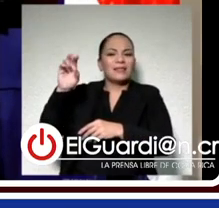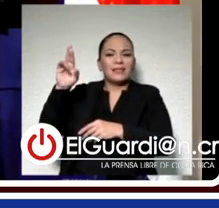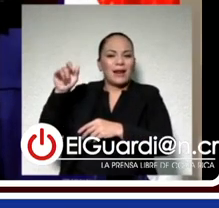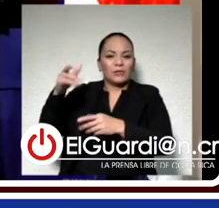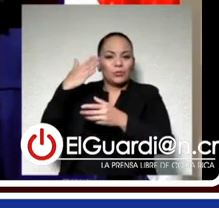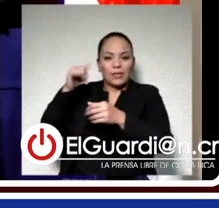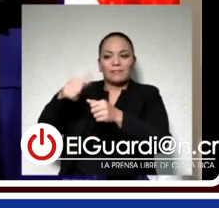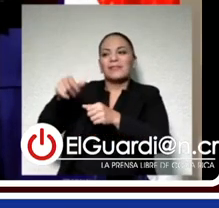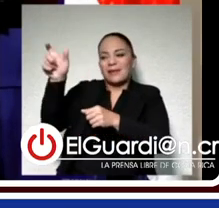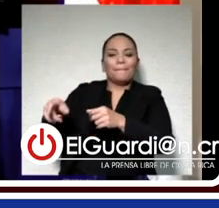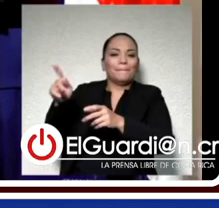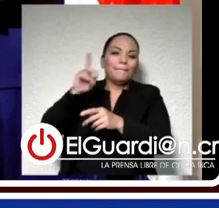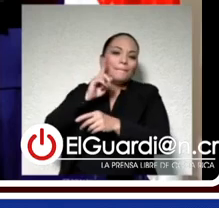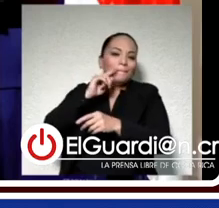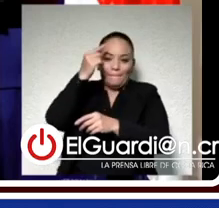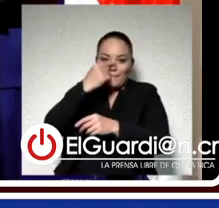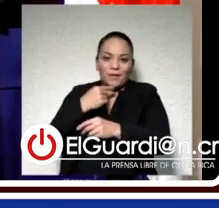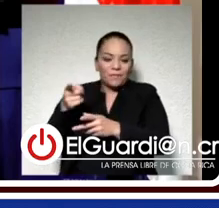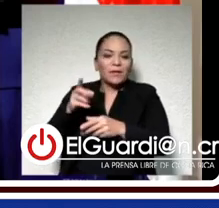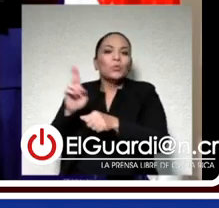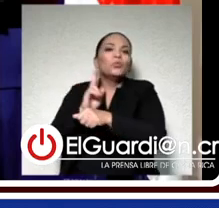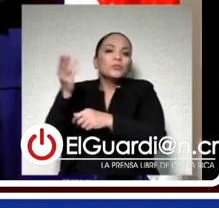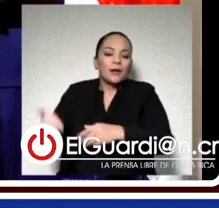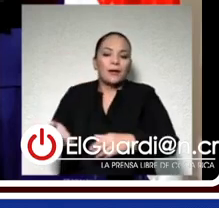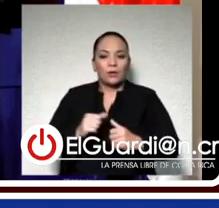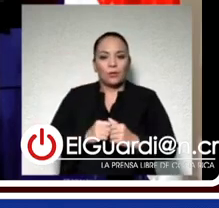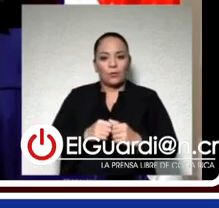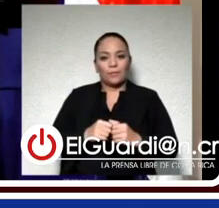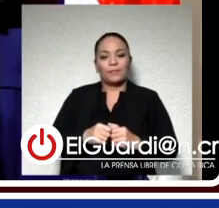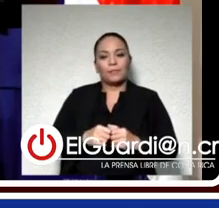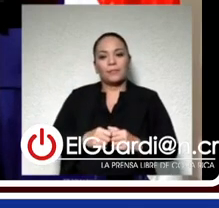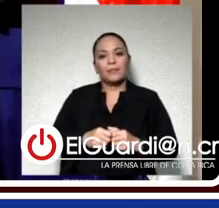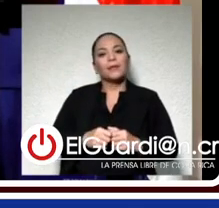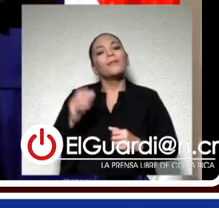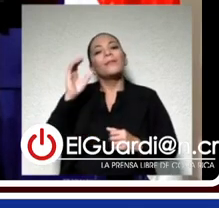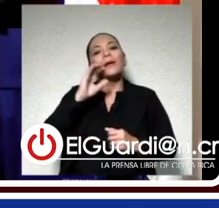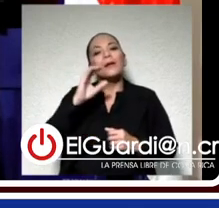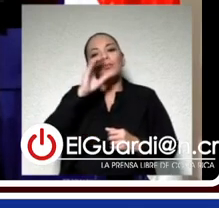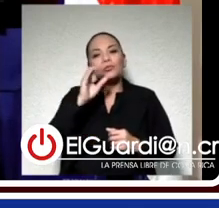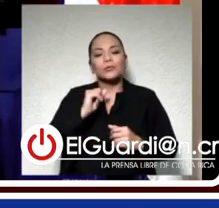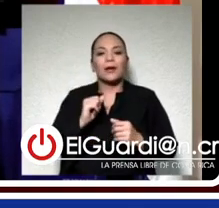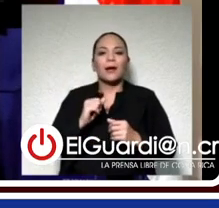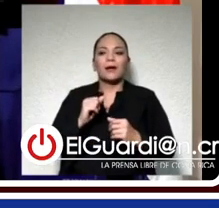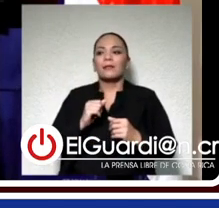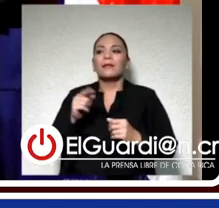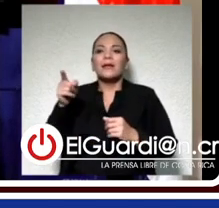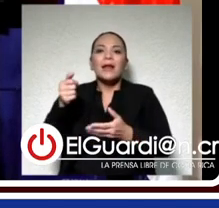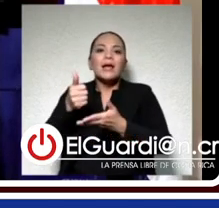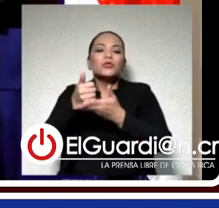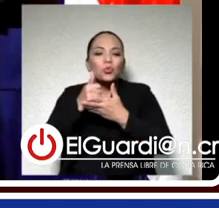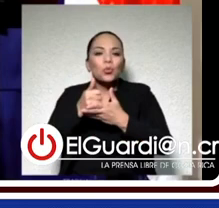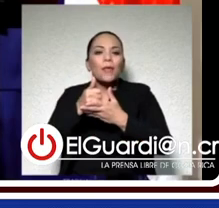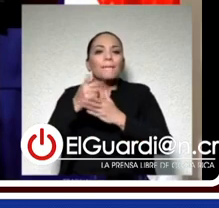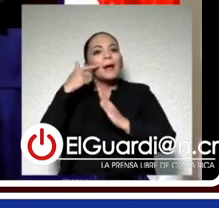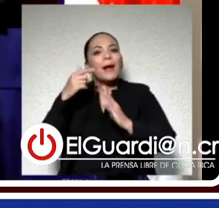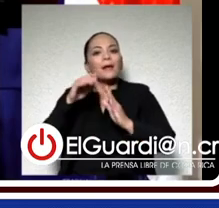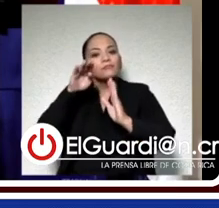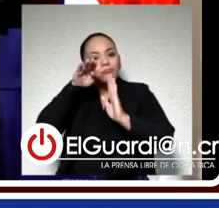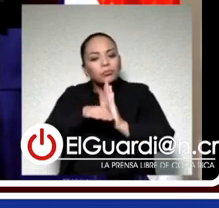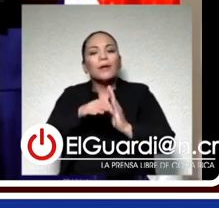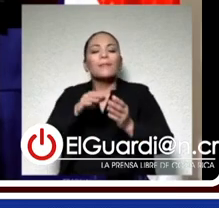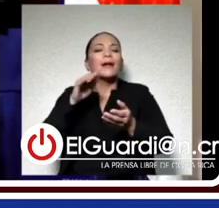ese personaje, para buscar alivio en los ataques ensañados